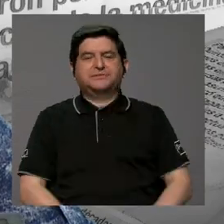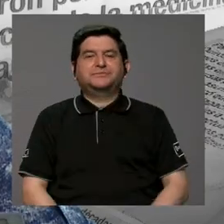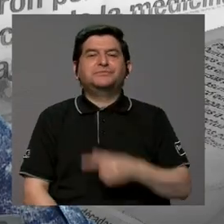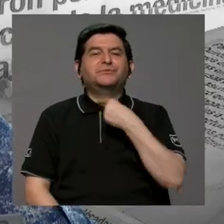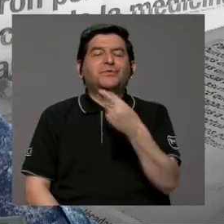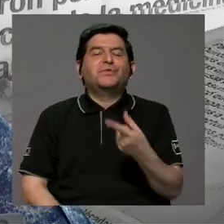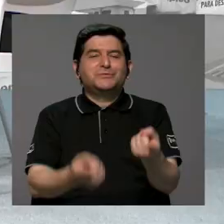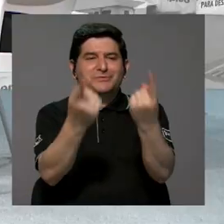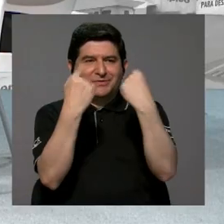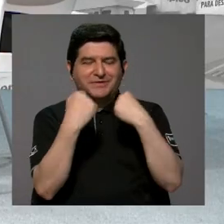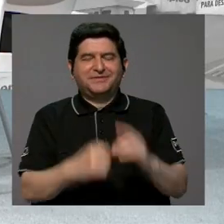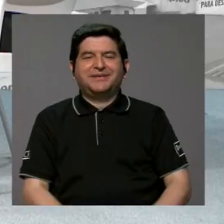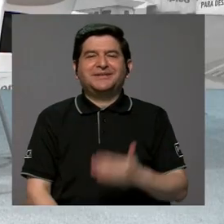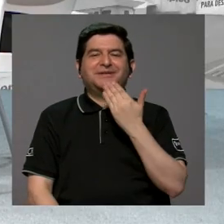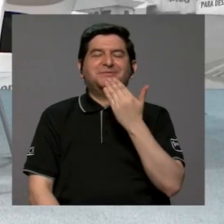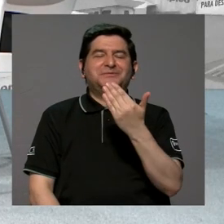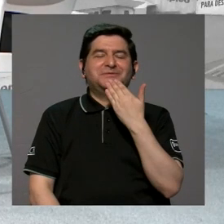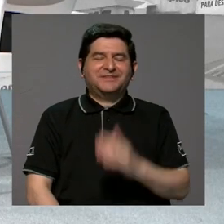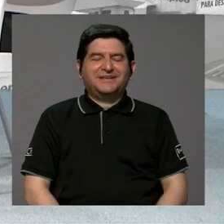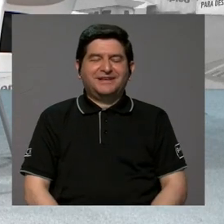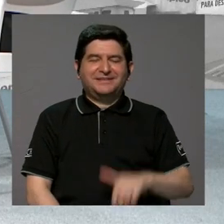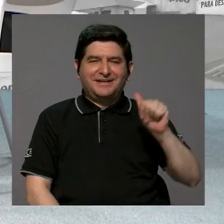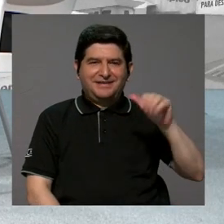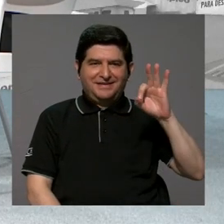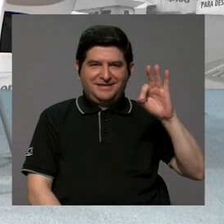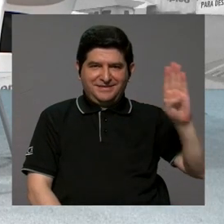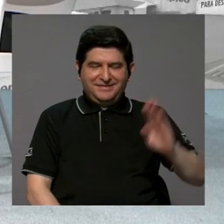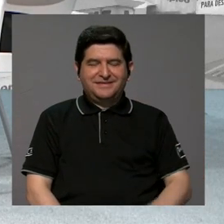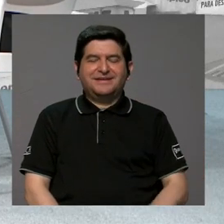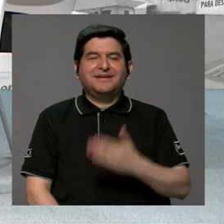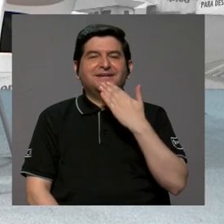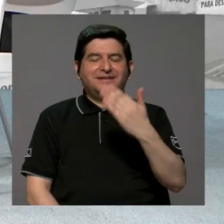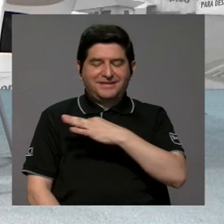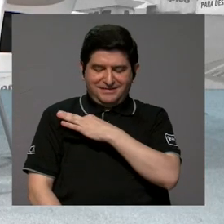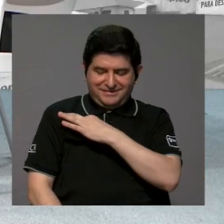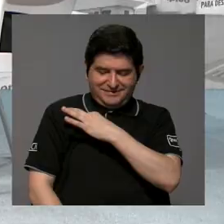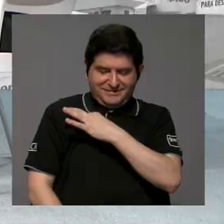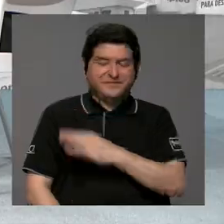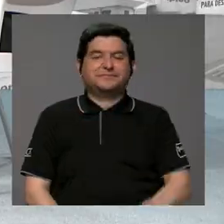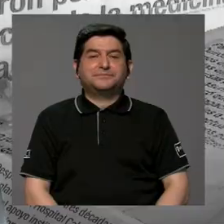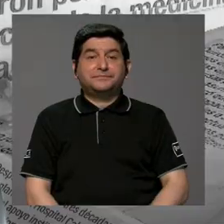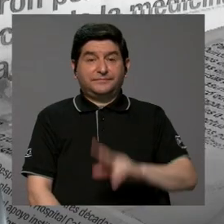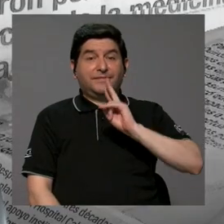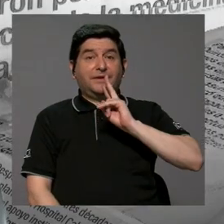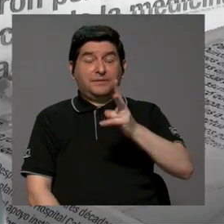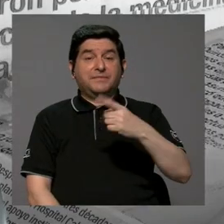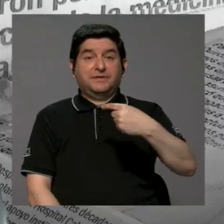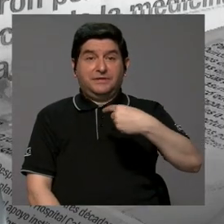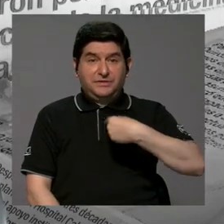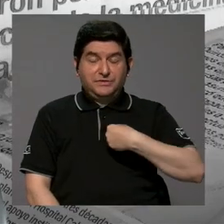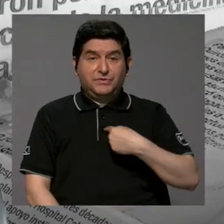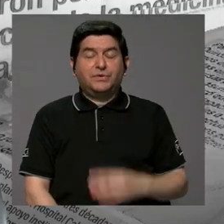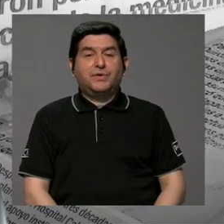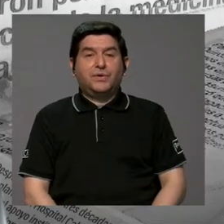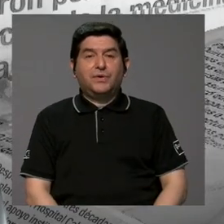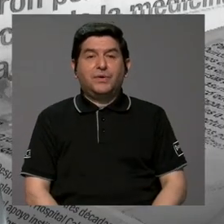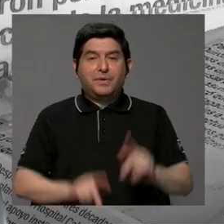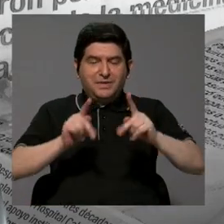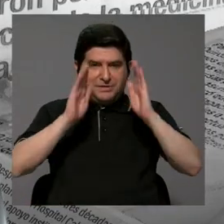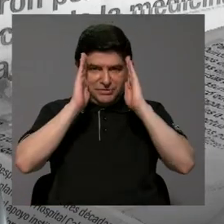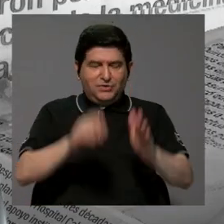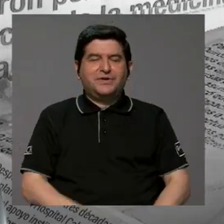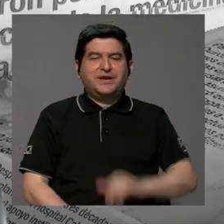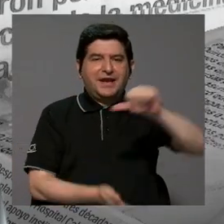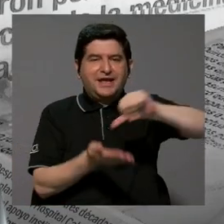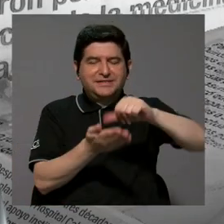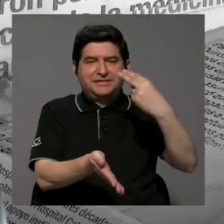Un gusto tenerla aquí. Muchas gracias, Alejandra. Muchas gracias por la invitación. Ciertamente yo soy paciente del Centro